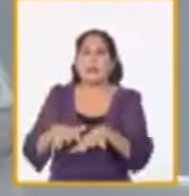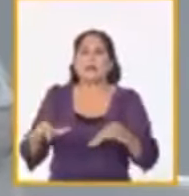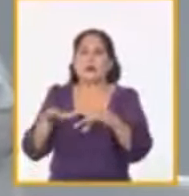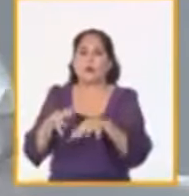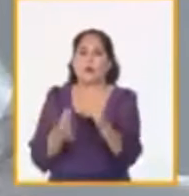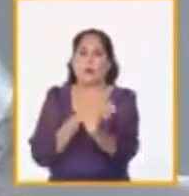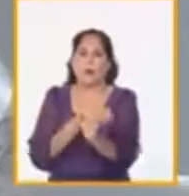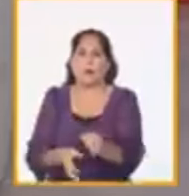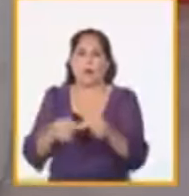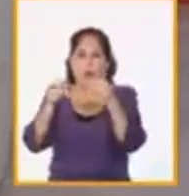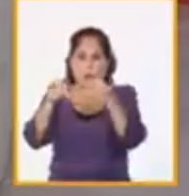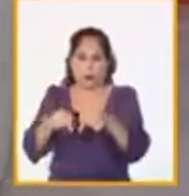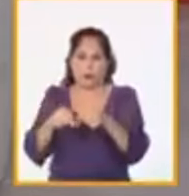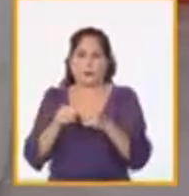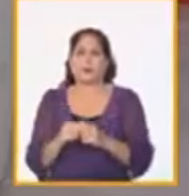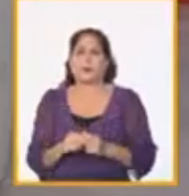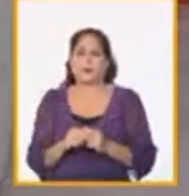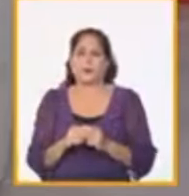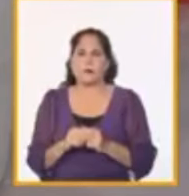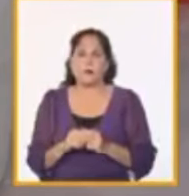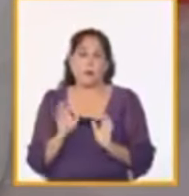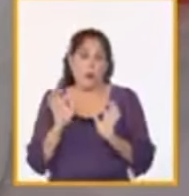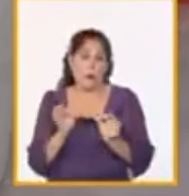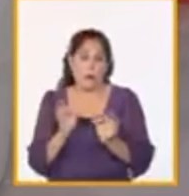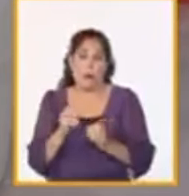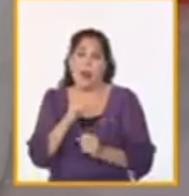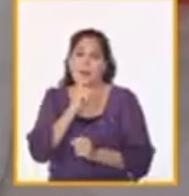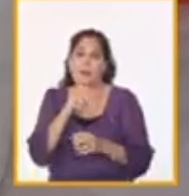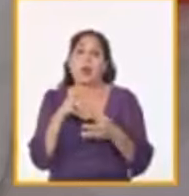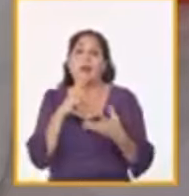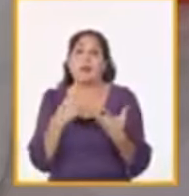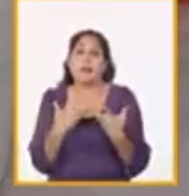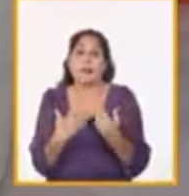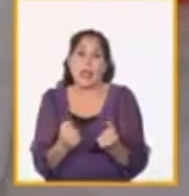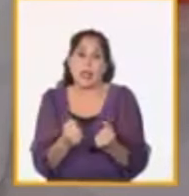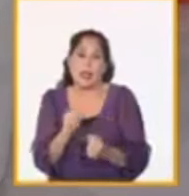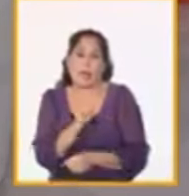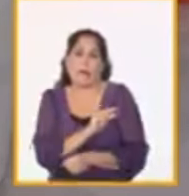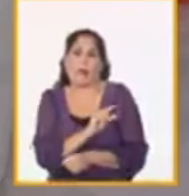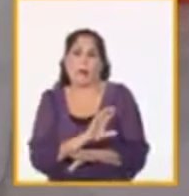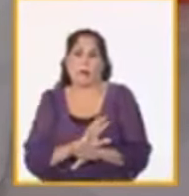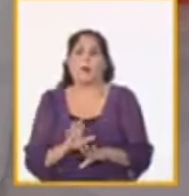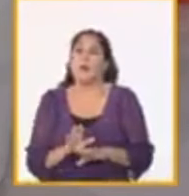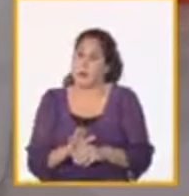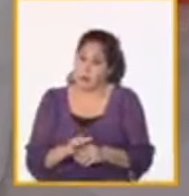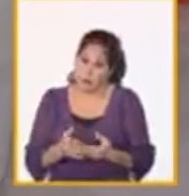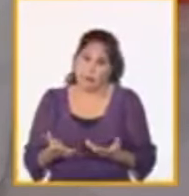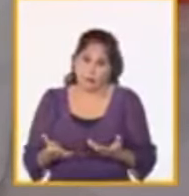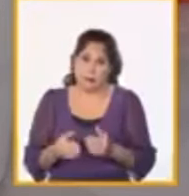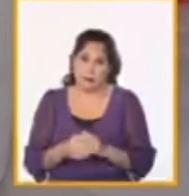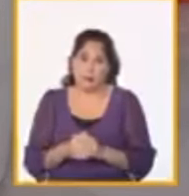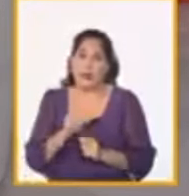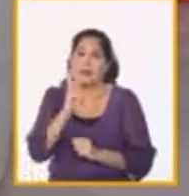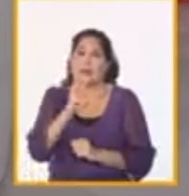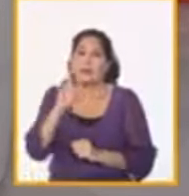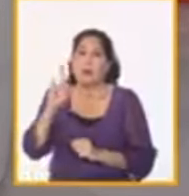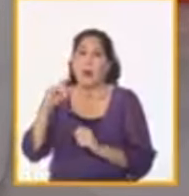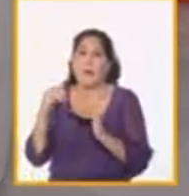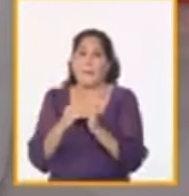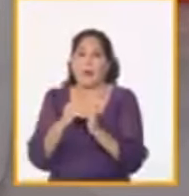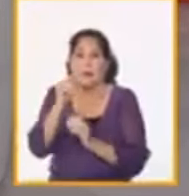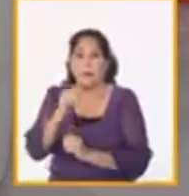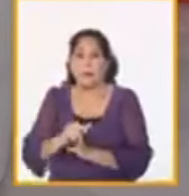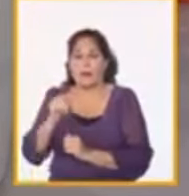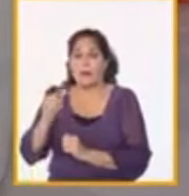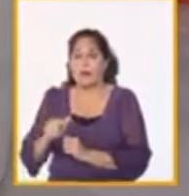que hoy tenemos. Por eso hoy las afectaciones por sequía son las menores de los últimos meses. Sí, hay unas 39 mil personas afectadas